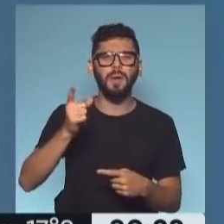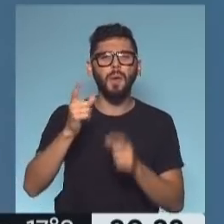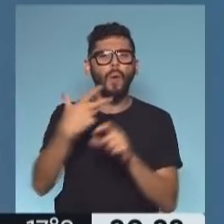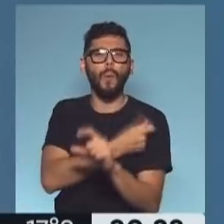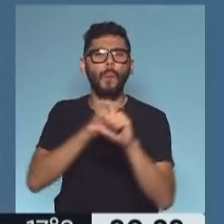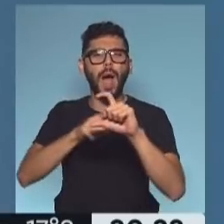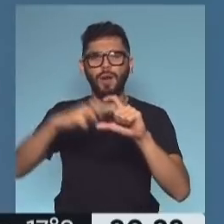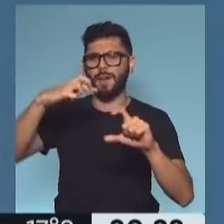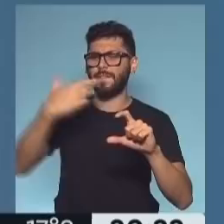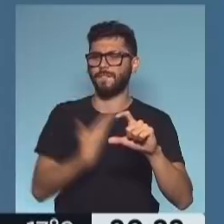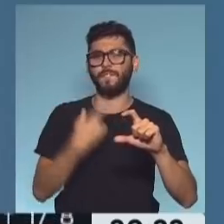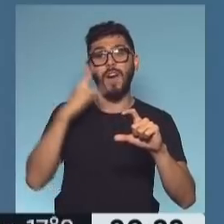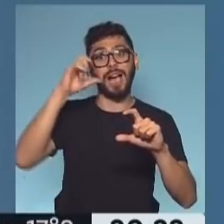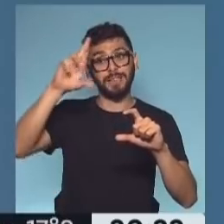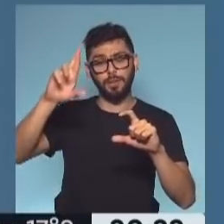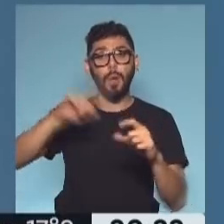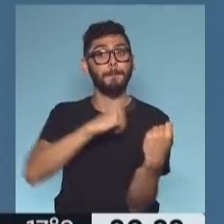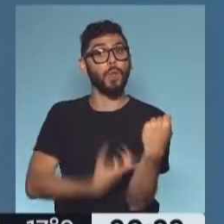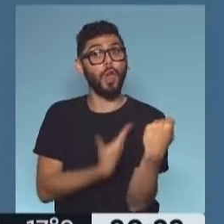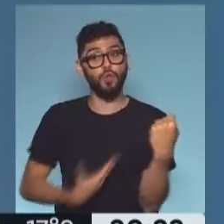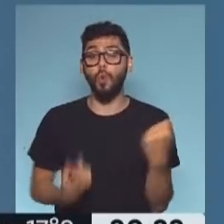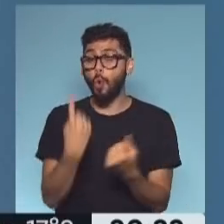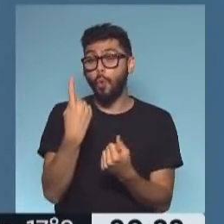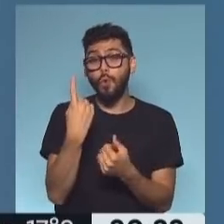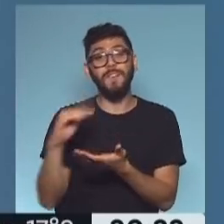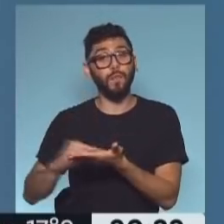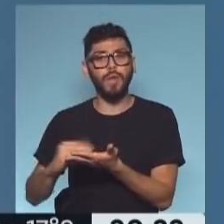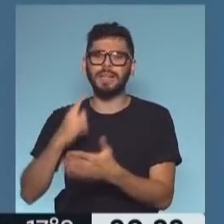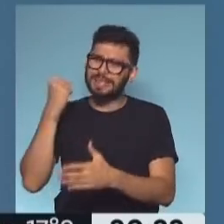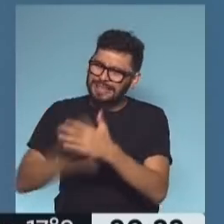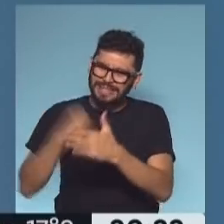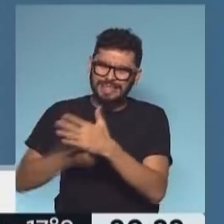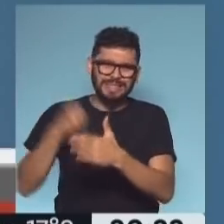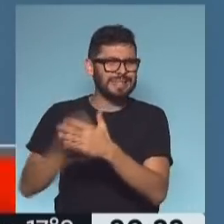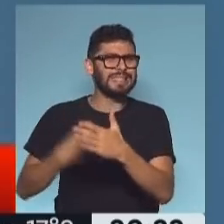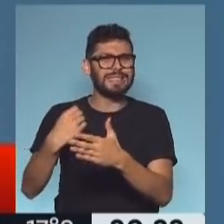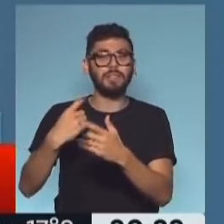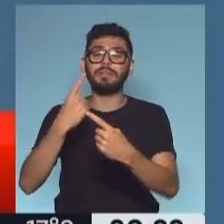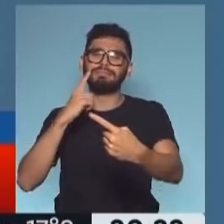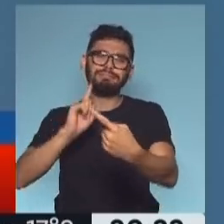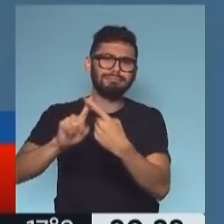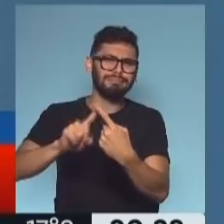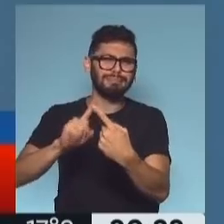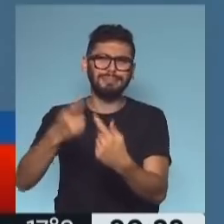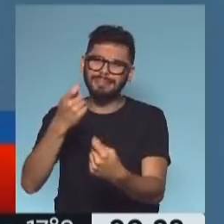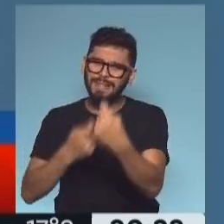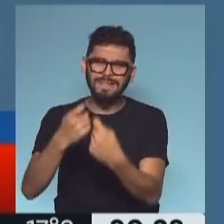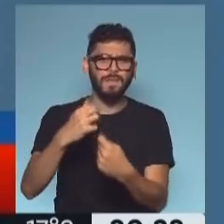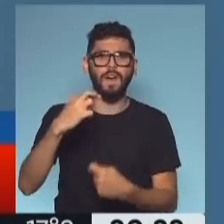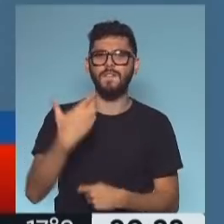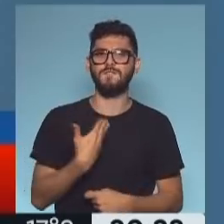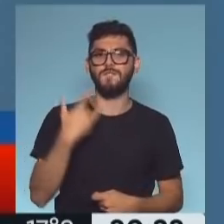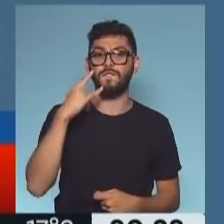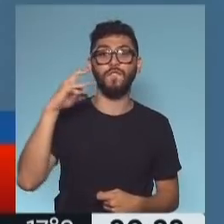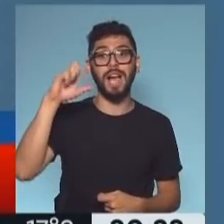una funcionaria muy importante del Poder Ejecutivo que está tratando de rescatar las relaciones con Pfizer, las negociaciones